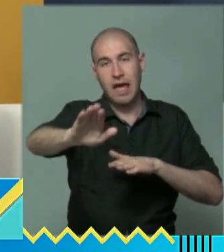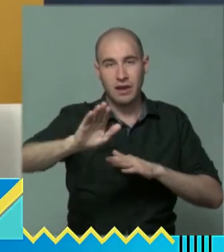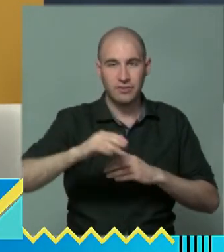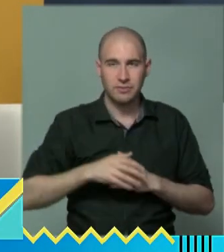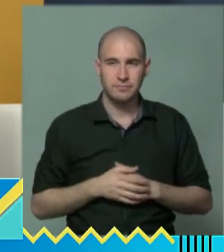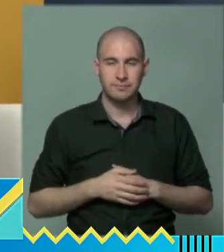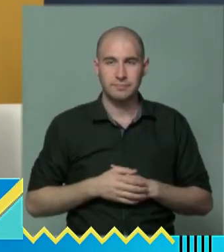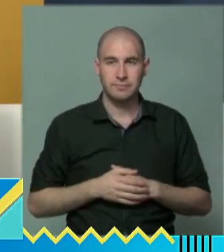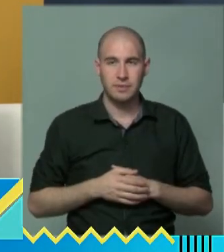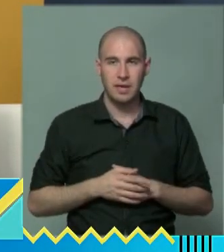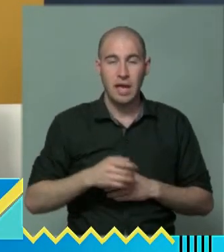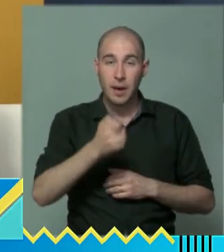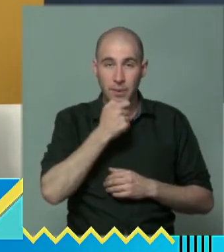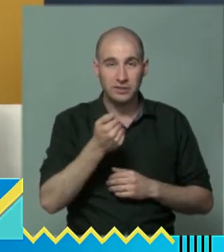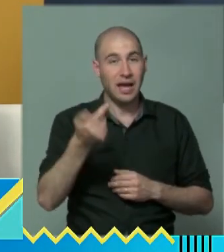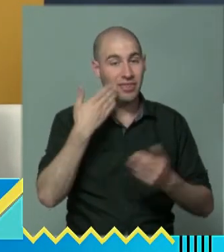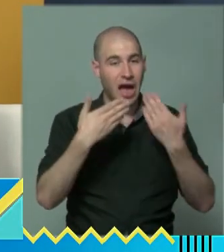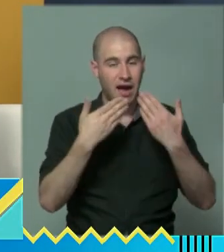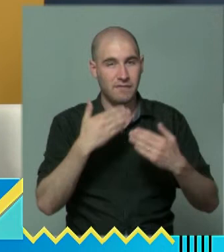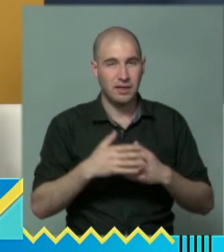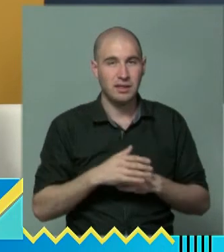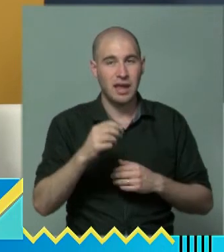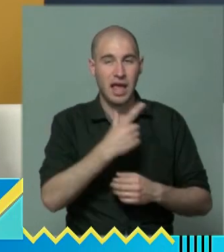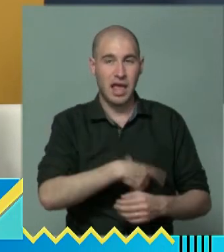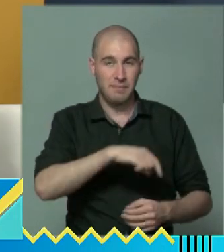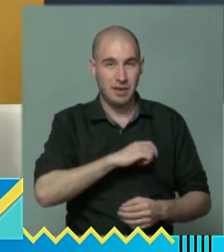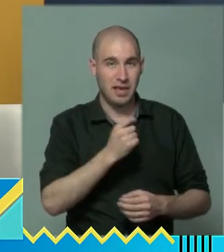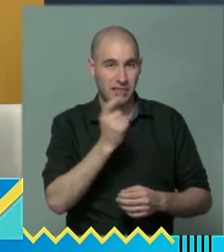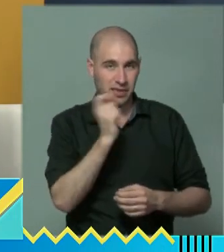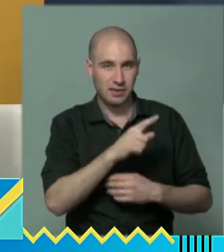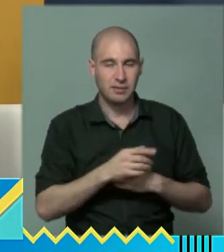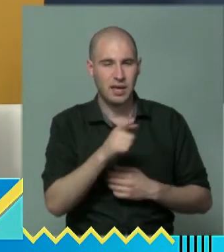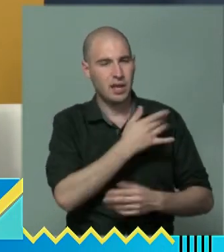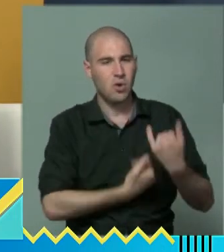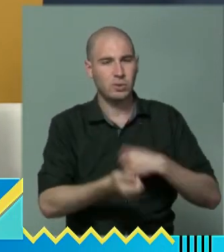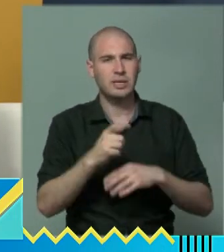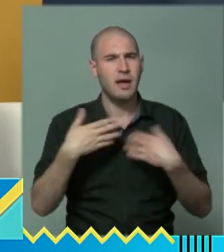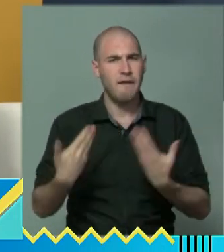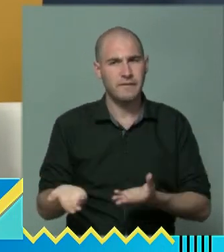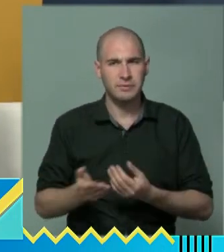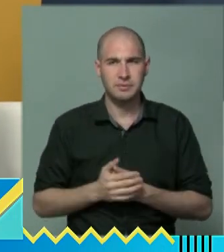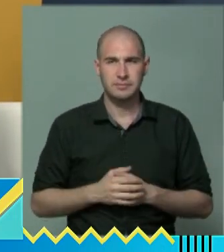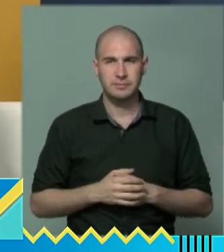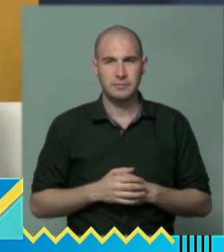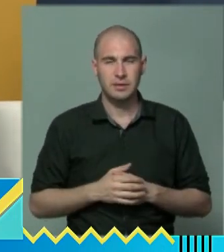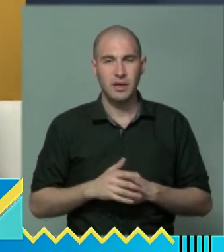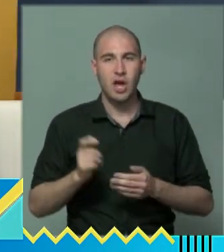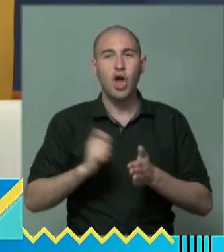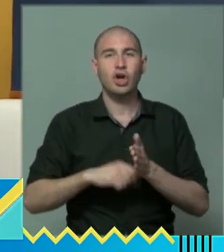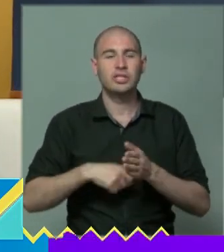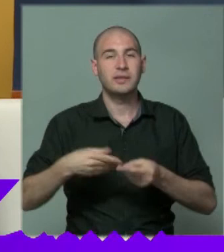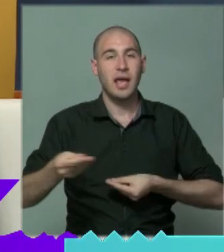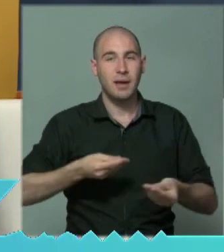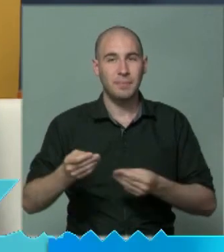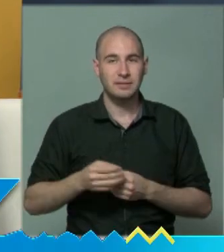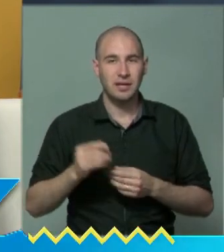recién con la periodista que hablábamos de Española, Jimena, sí, nos decía los beneficios que tiene contratar con una